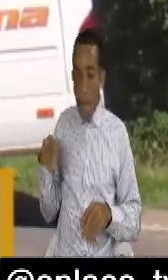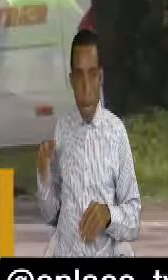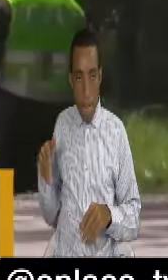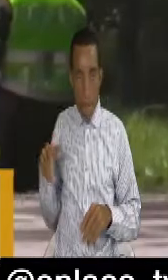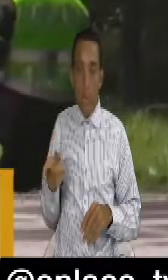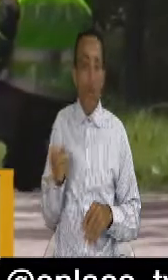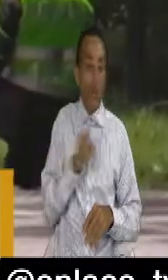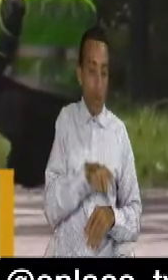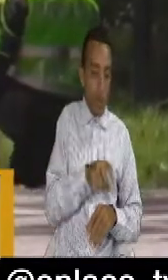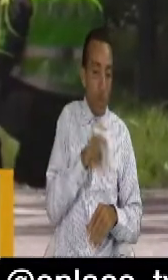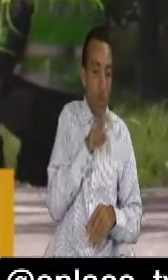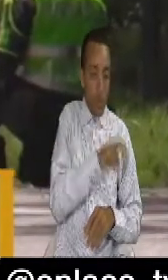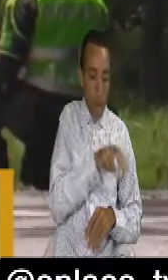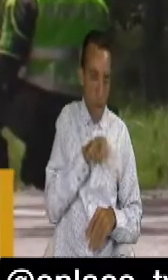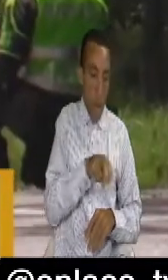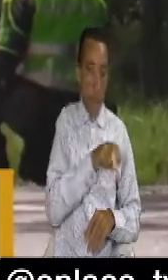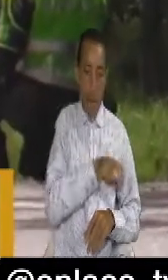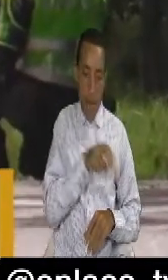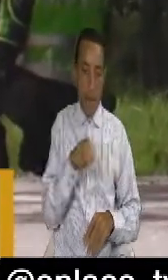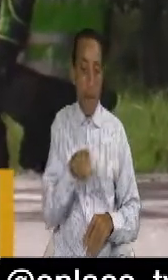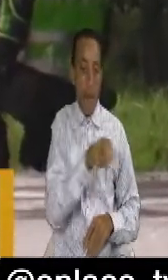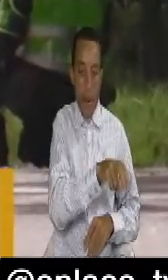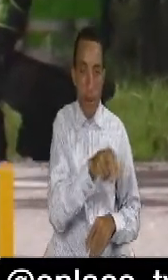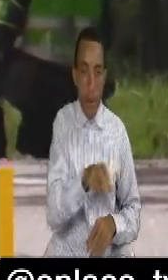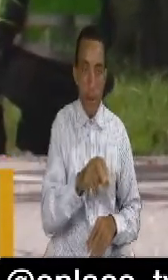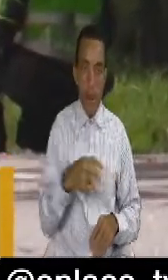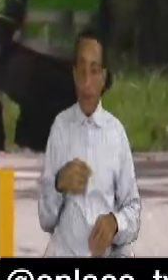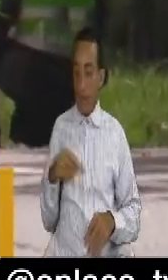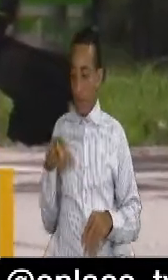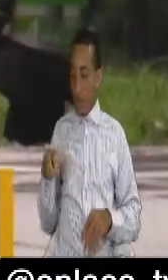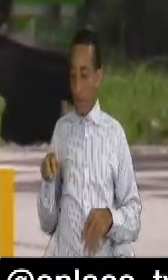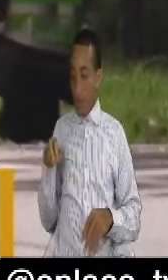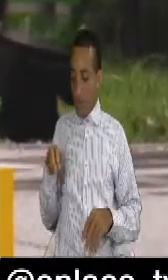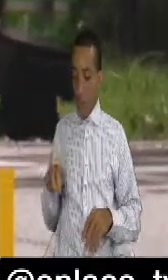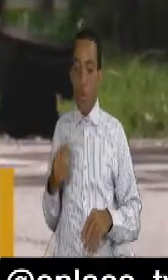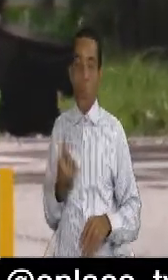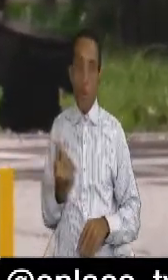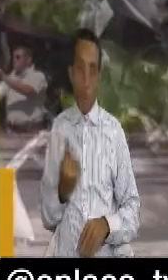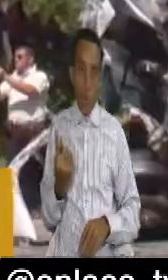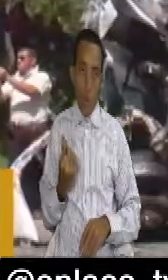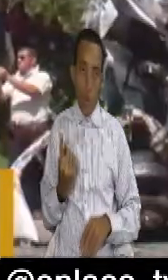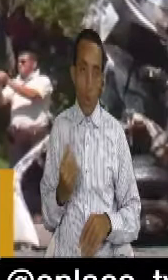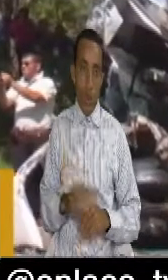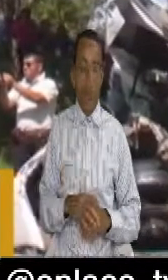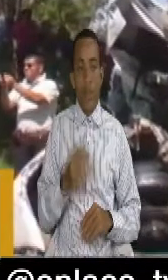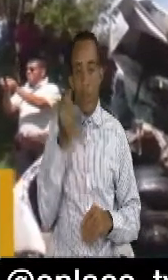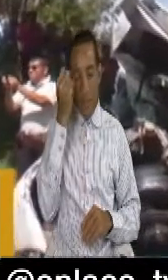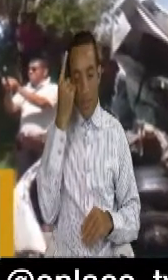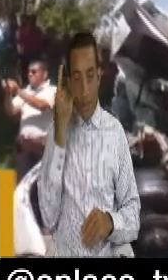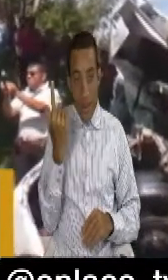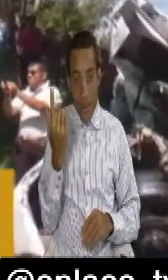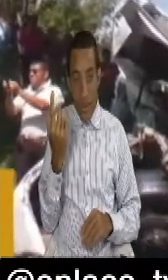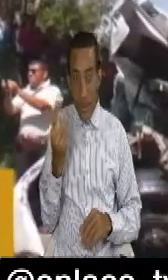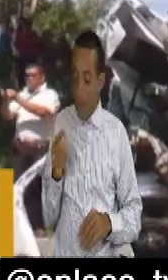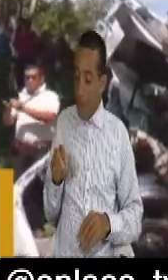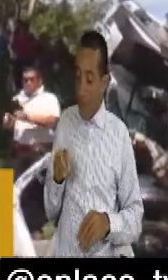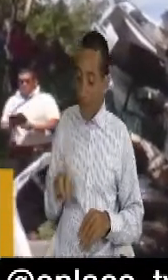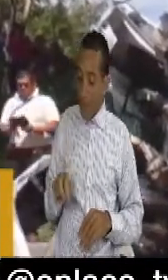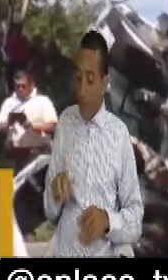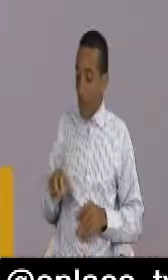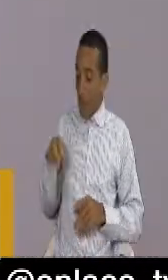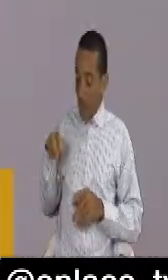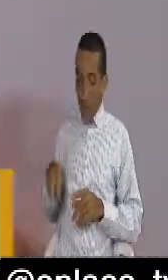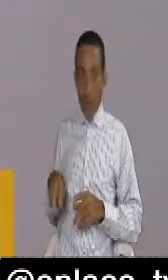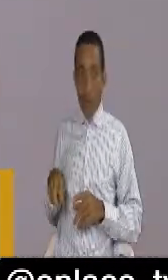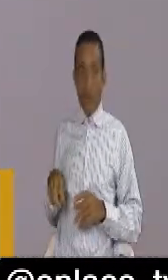así. Sí, en el puesto 10 venía un solo puesto solo, ¿sí me entiende? Y ya los otros puestos a veces venían los